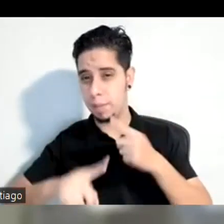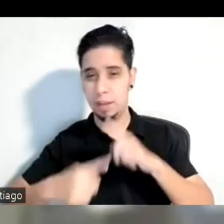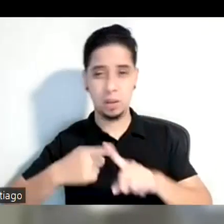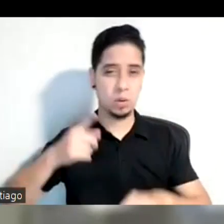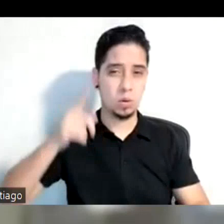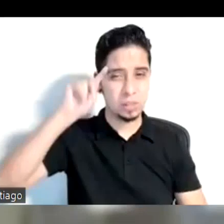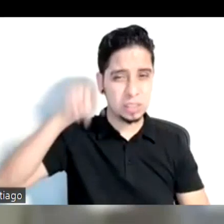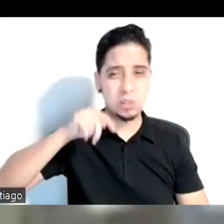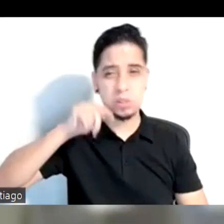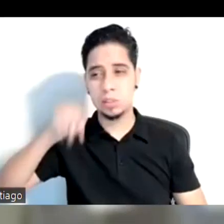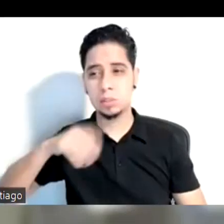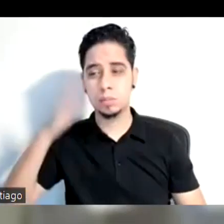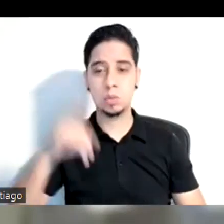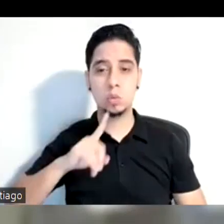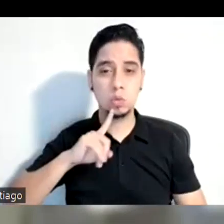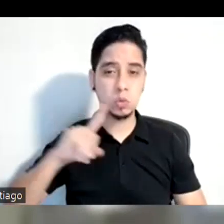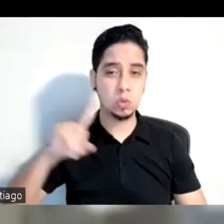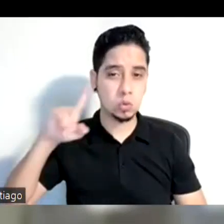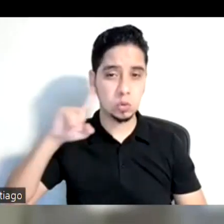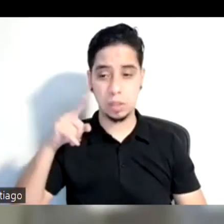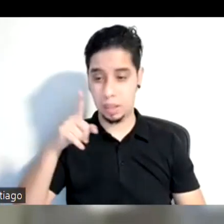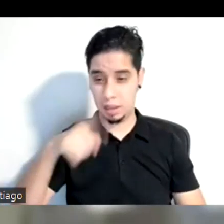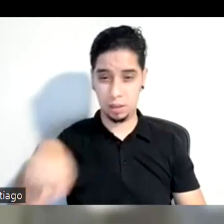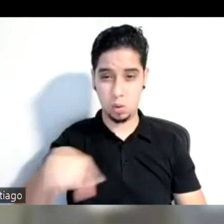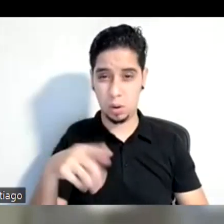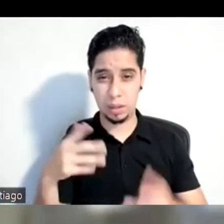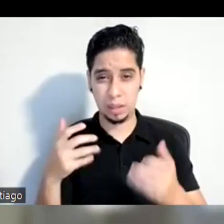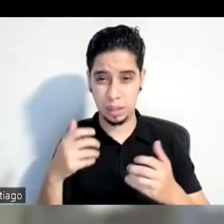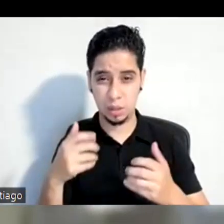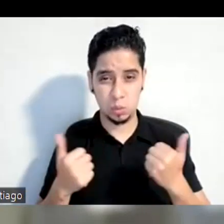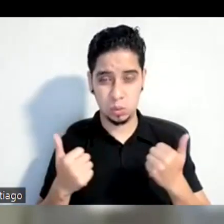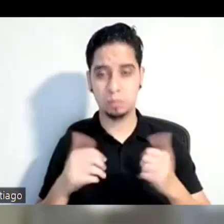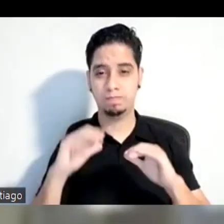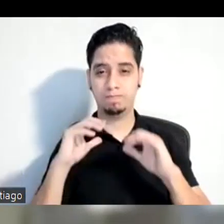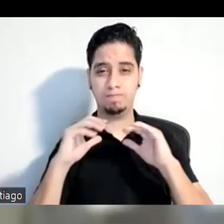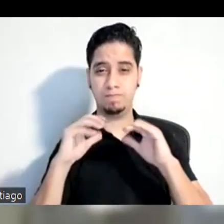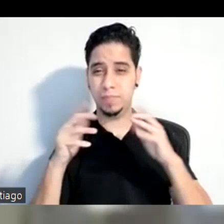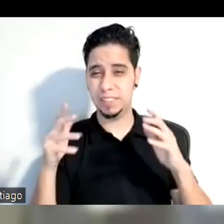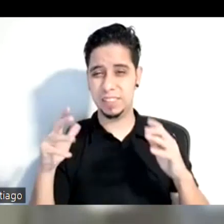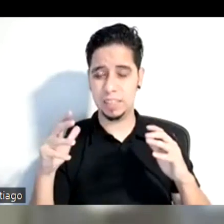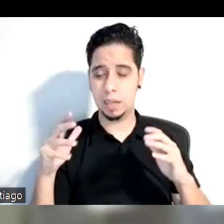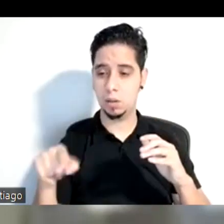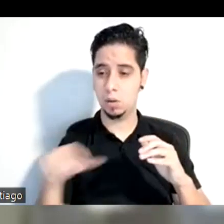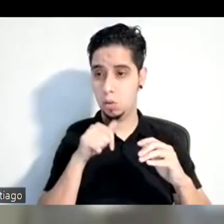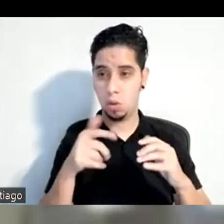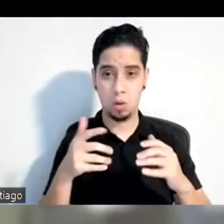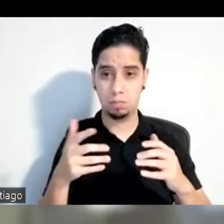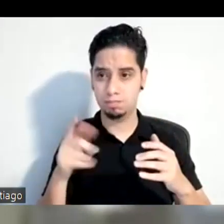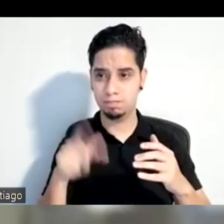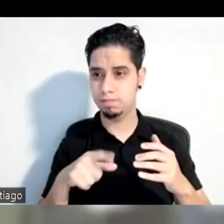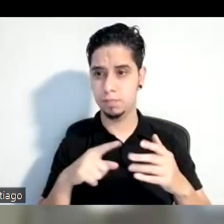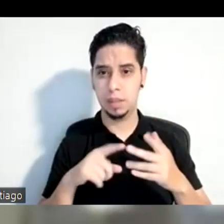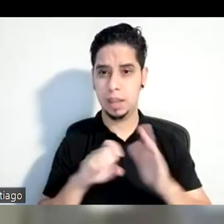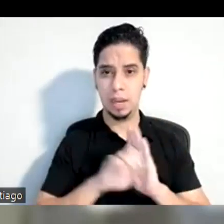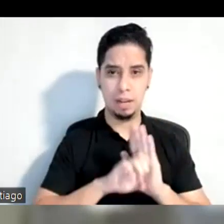sea. Porque los sordos lo que necesitan es comunicación. La mayoría de ellos necesitan trampa, no necesitan